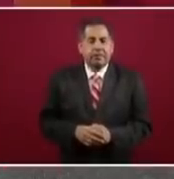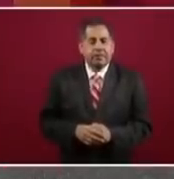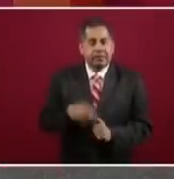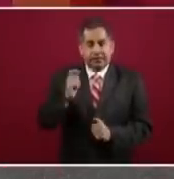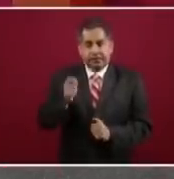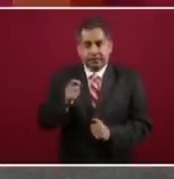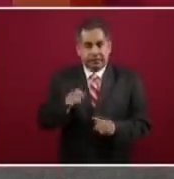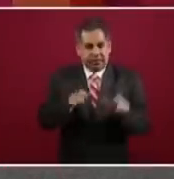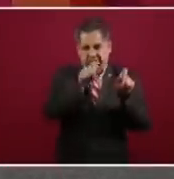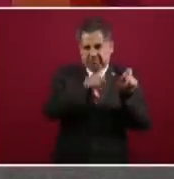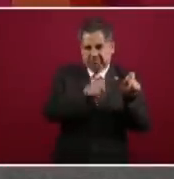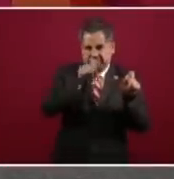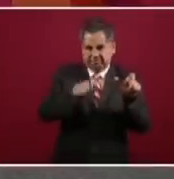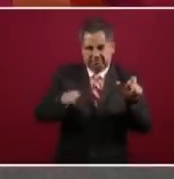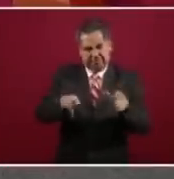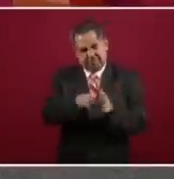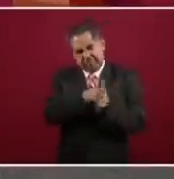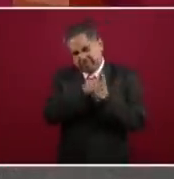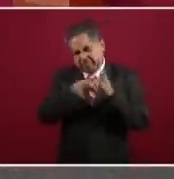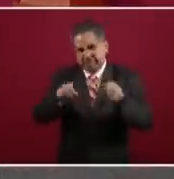ocho columnas